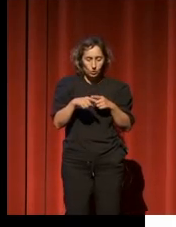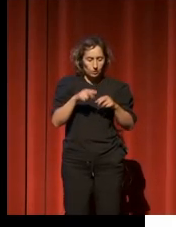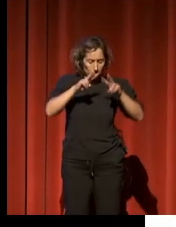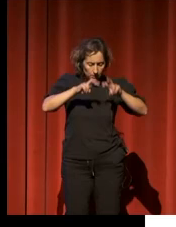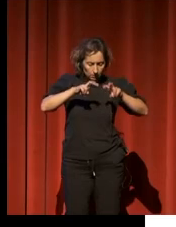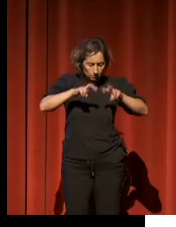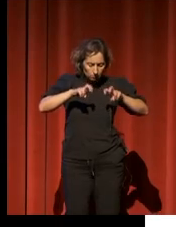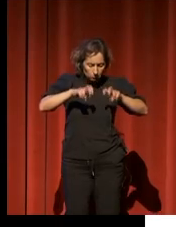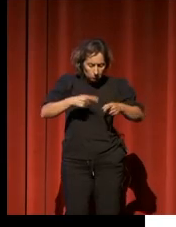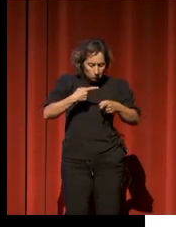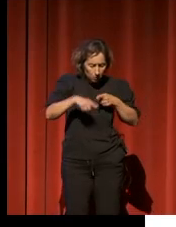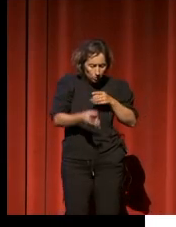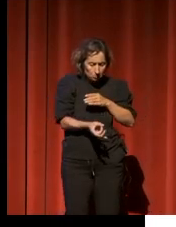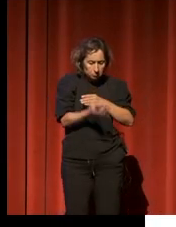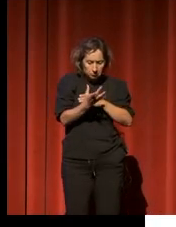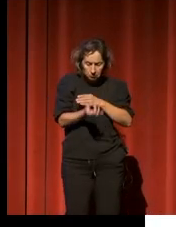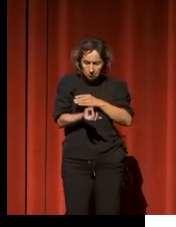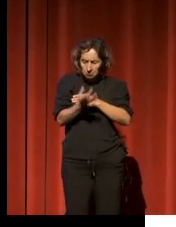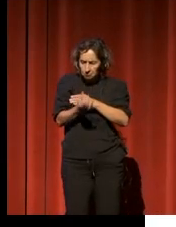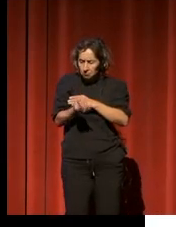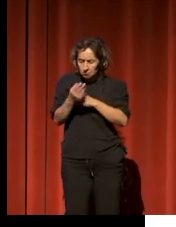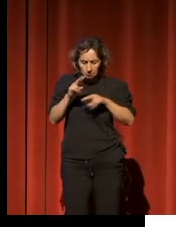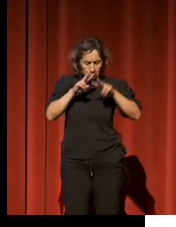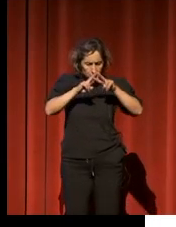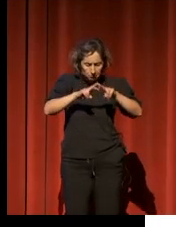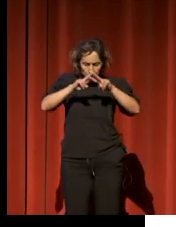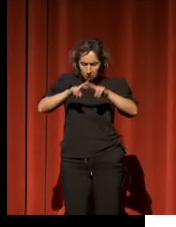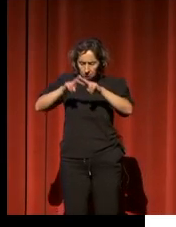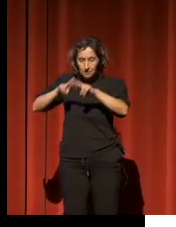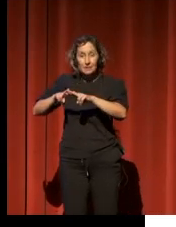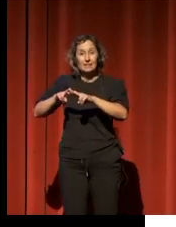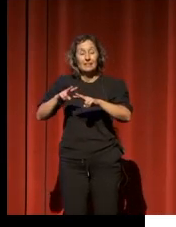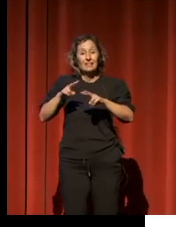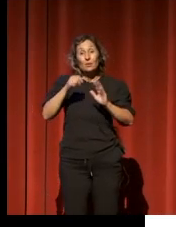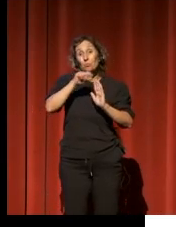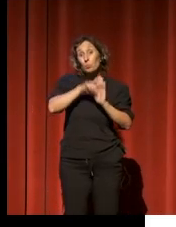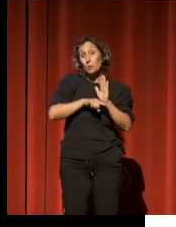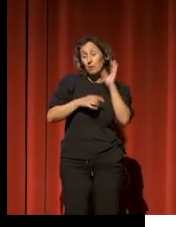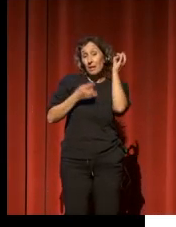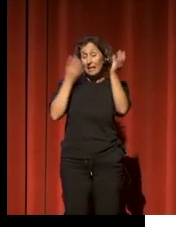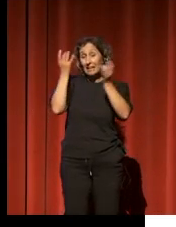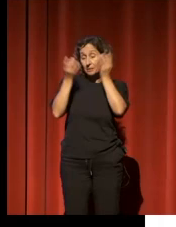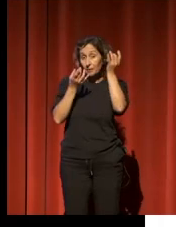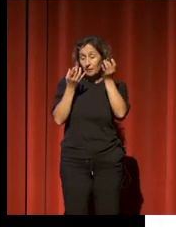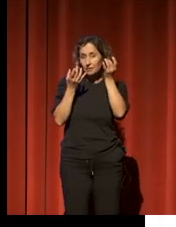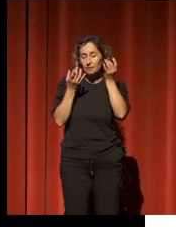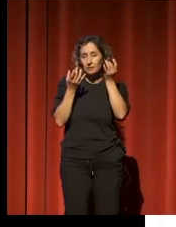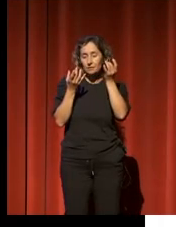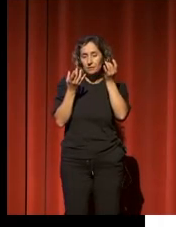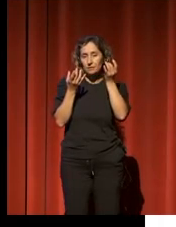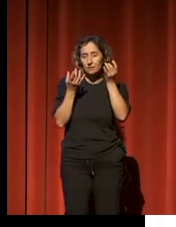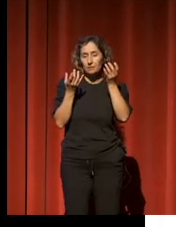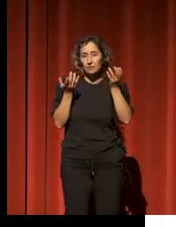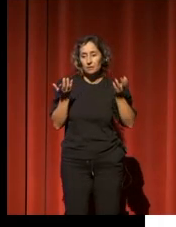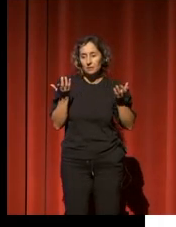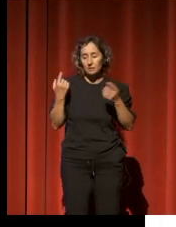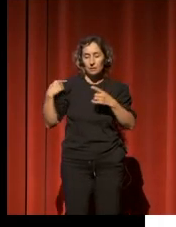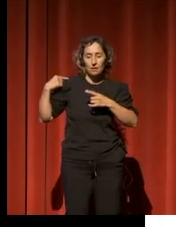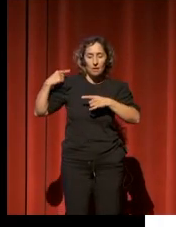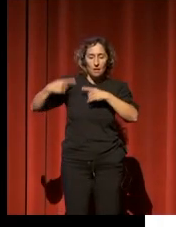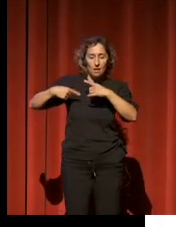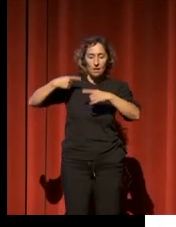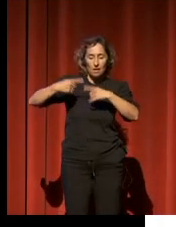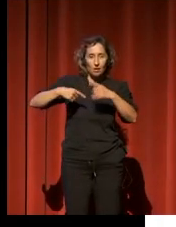investigación eh se ve y lo comentaba antes como la programación de actividades es por excelencia y por toda la tradición de la